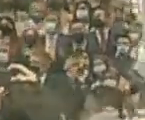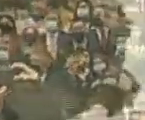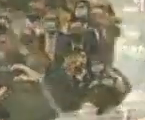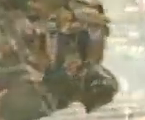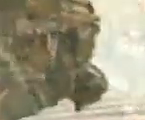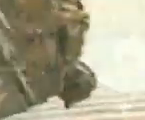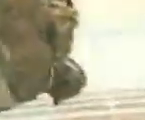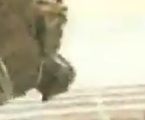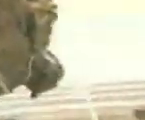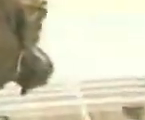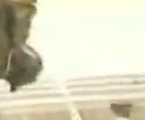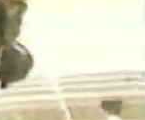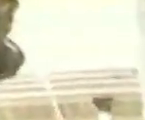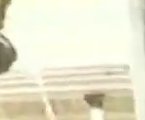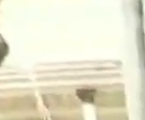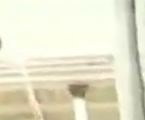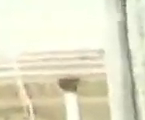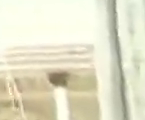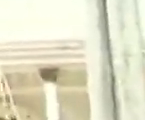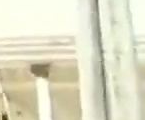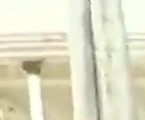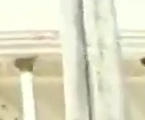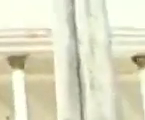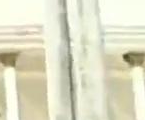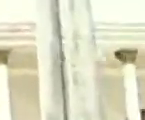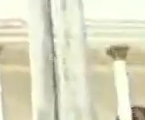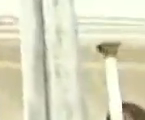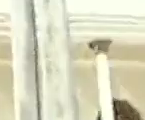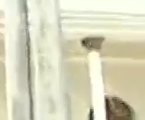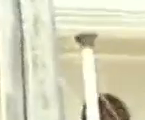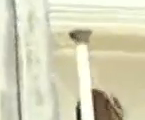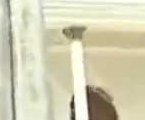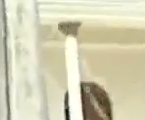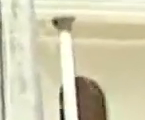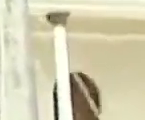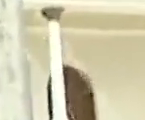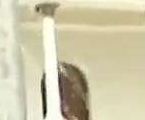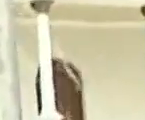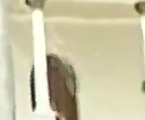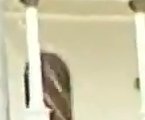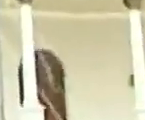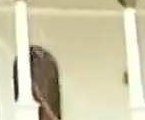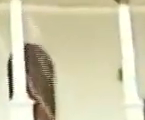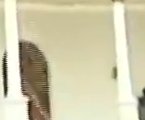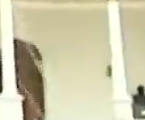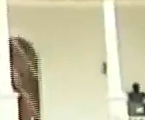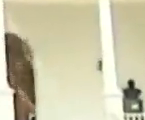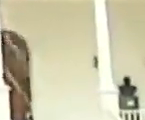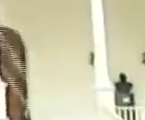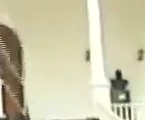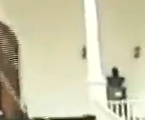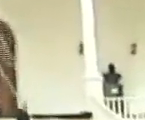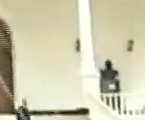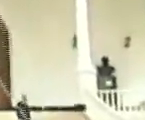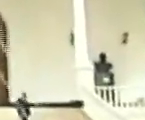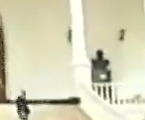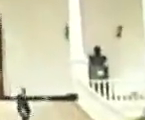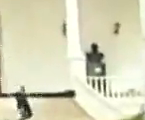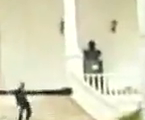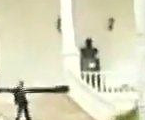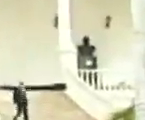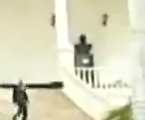instalación, votando cada una de las propuestas que fueron puestas sobre la mesa para quienes van a liderar el